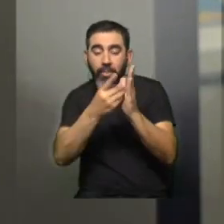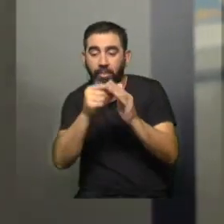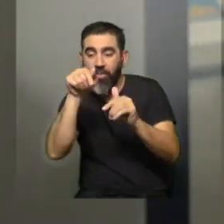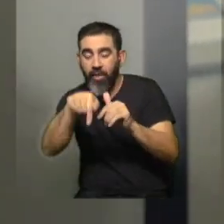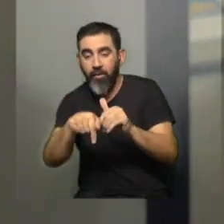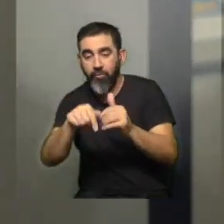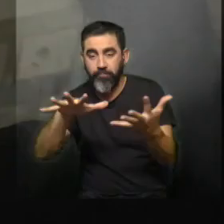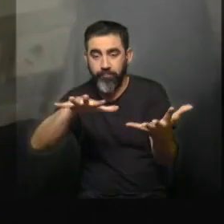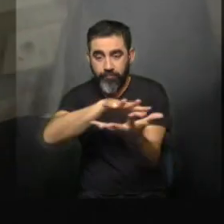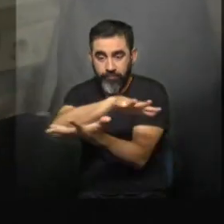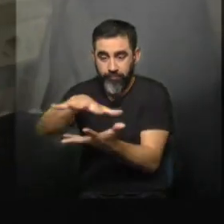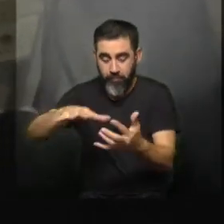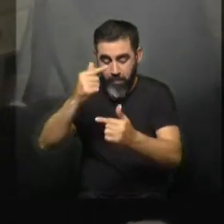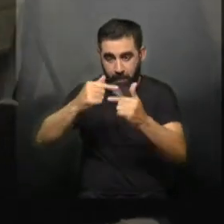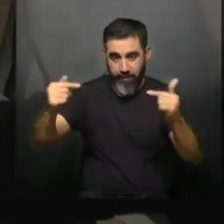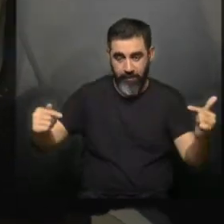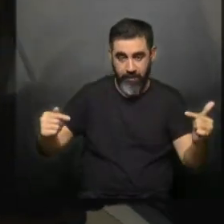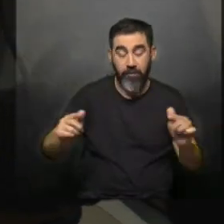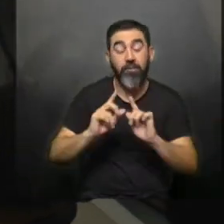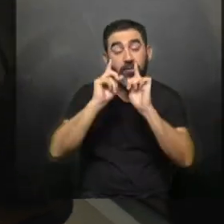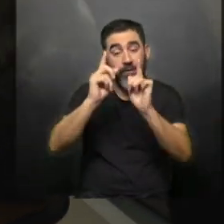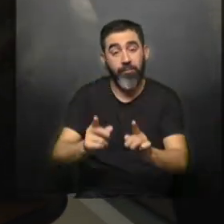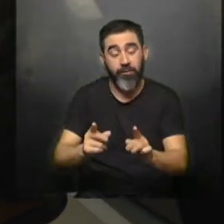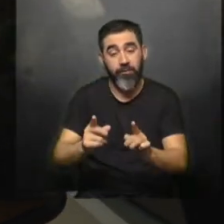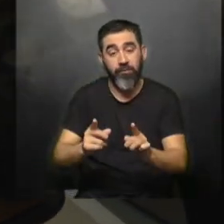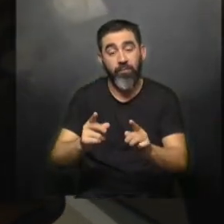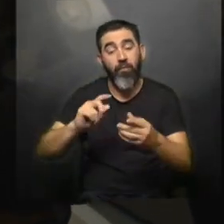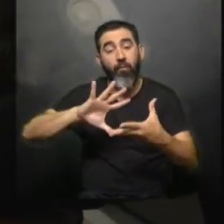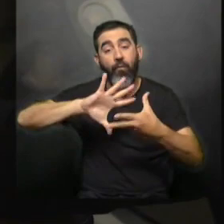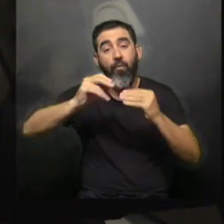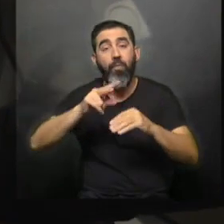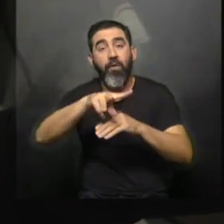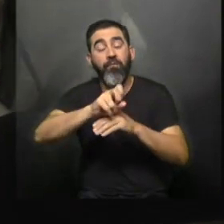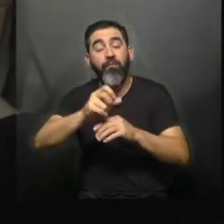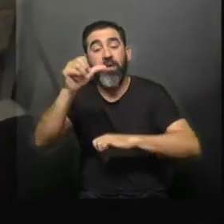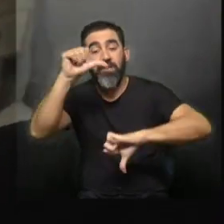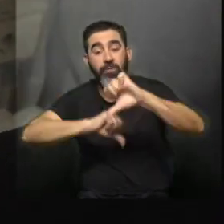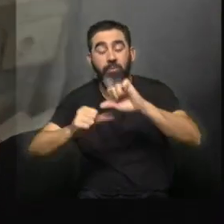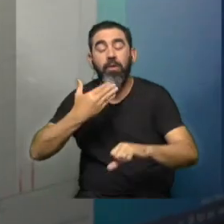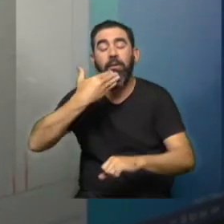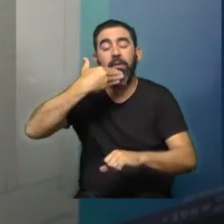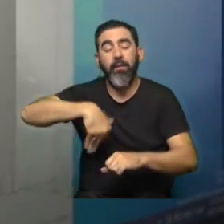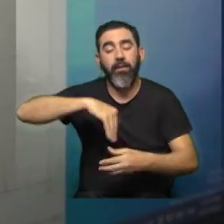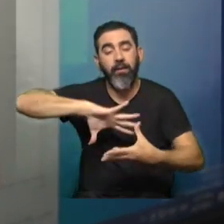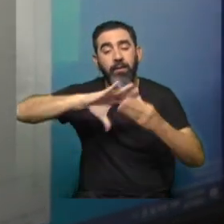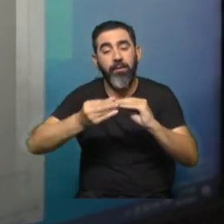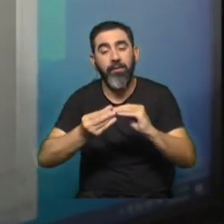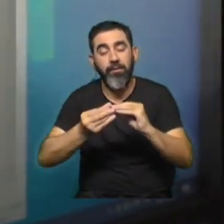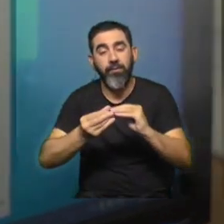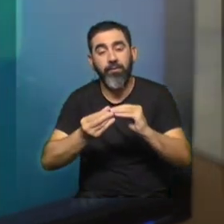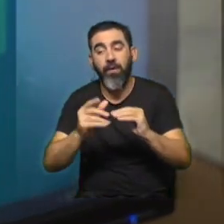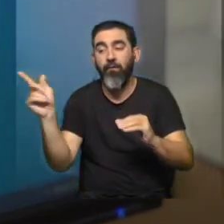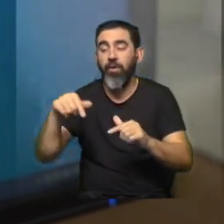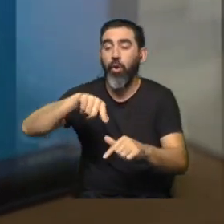del contexto del material, pero también a través de un método físico-químico que nos ayuda a entender que las arcillas vinieron de